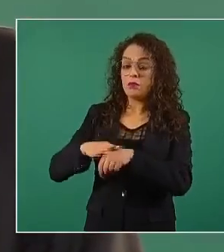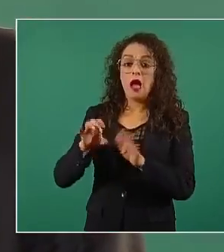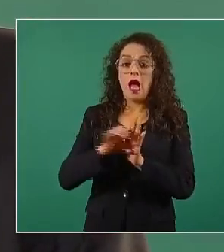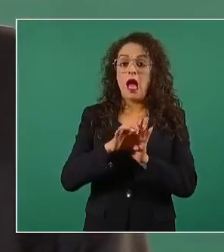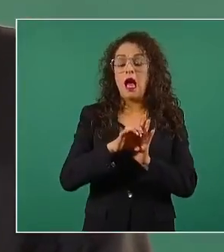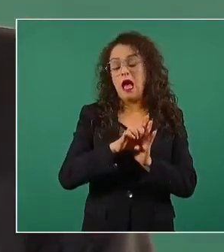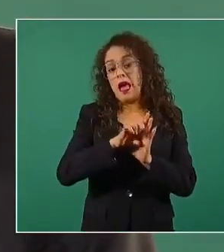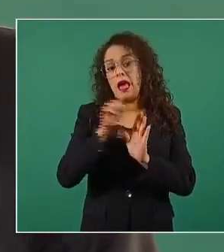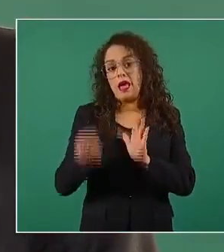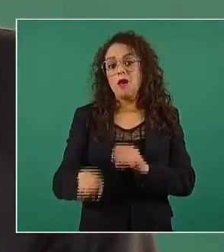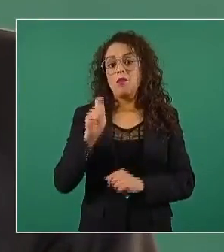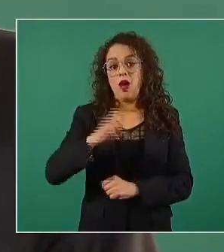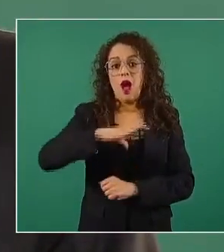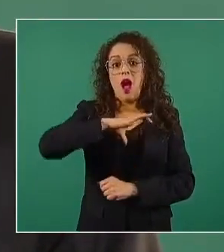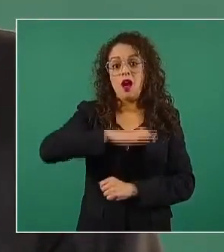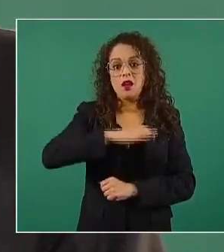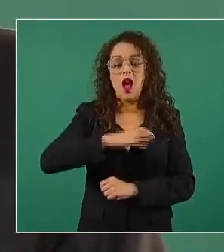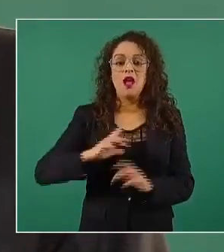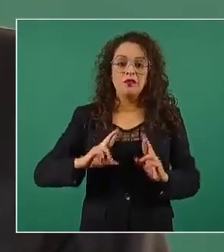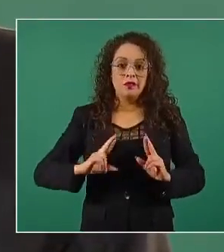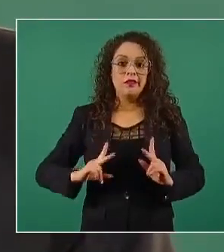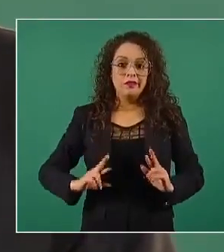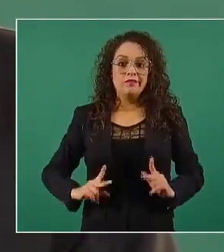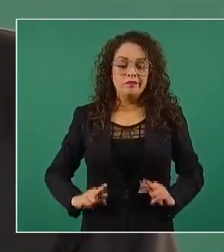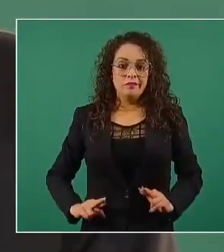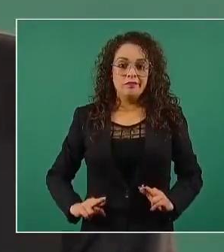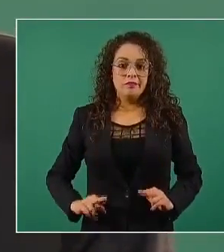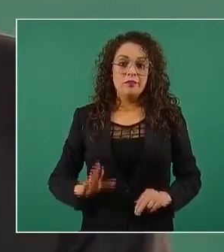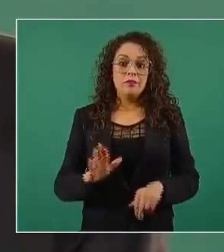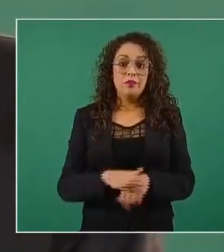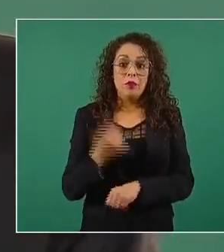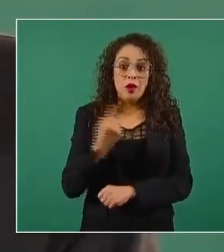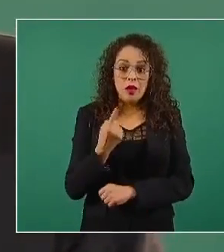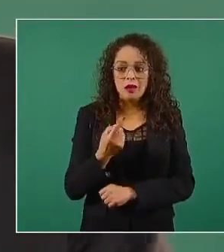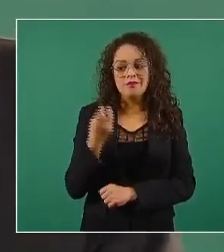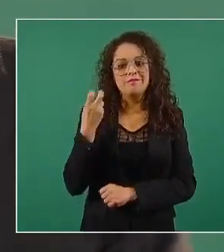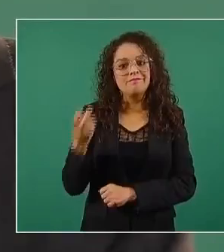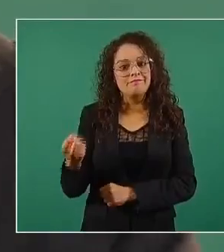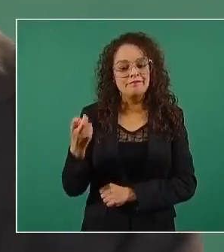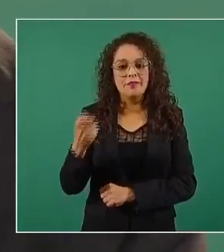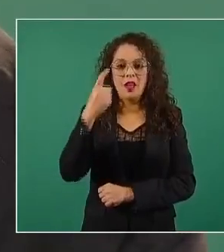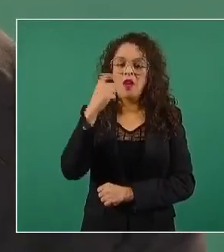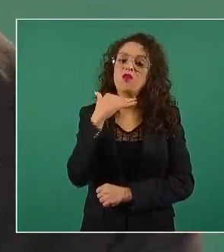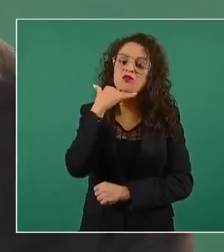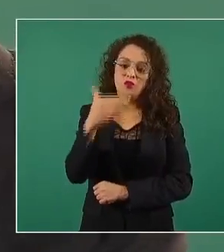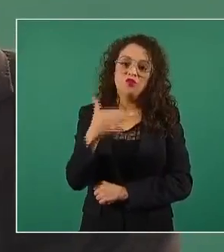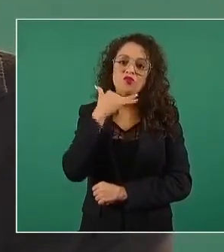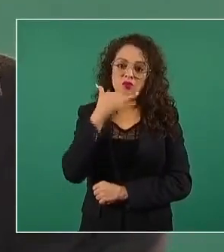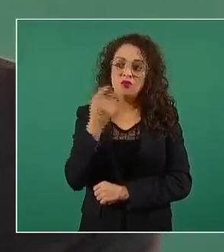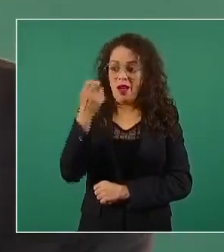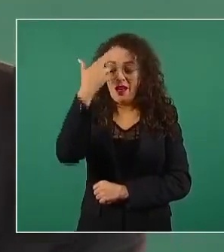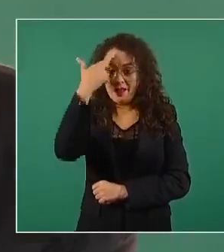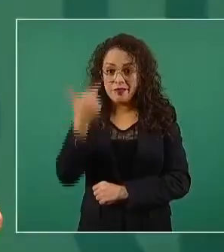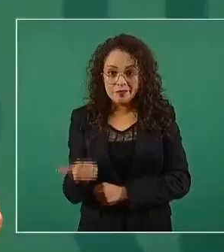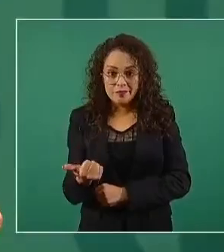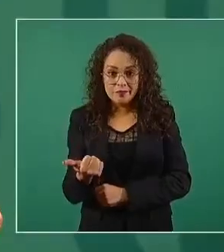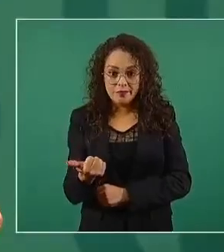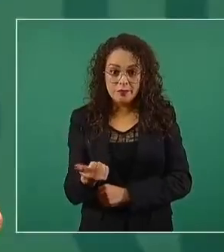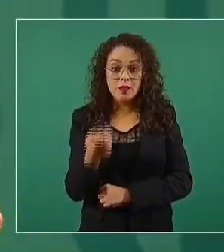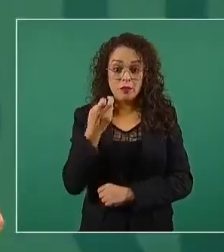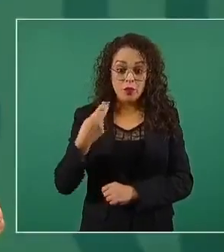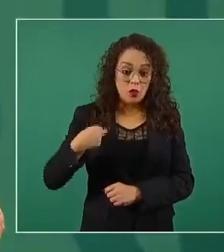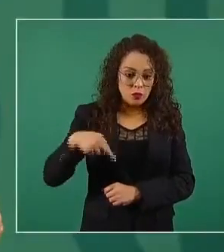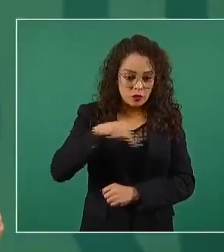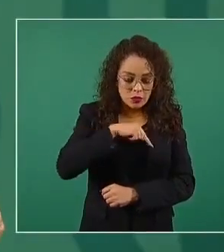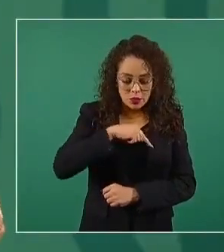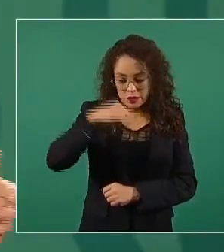entre otras cosas, por esa contaminación. Entonces, estamos buscando